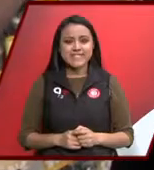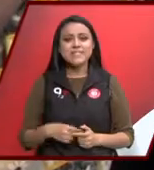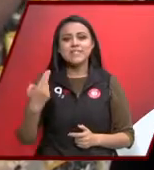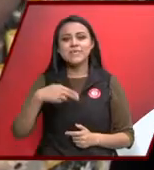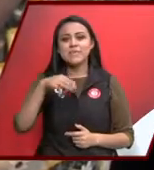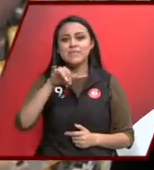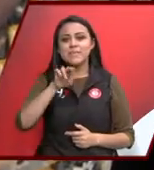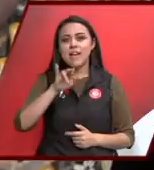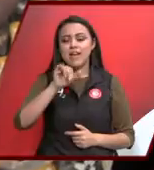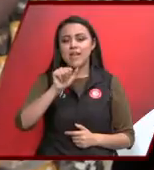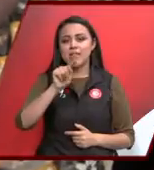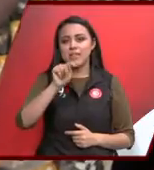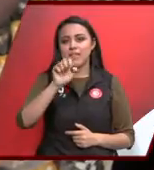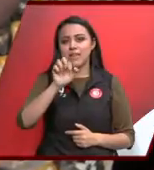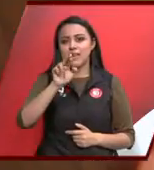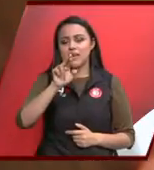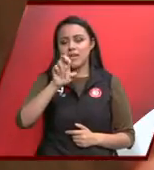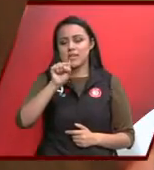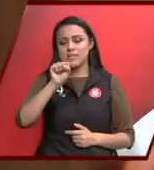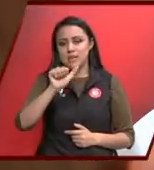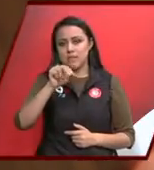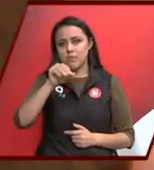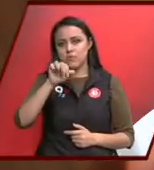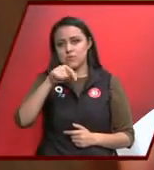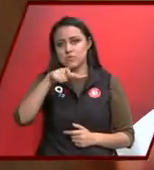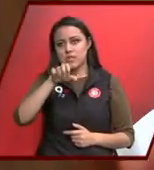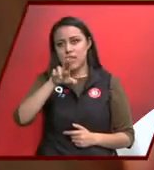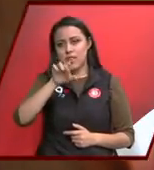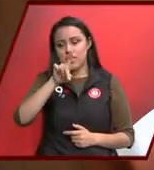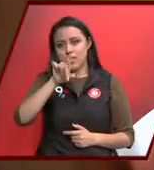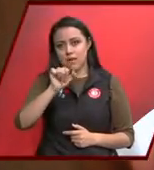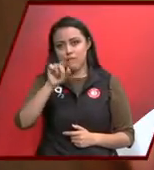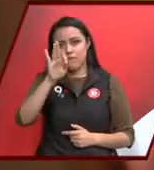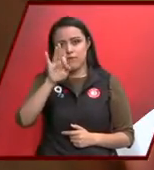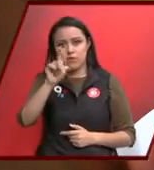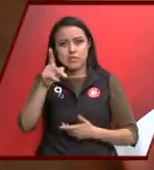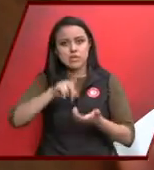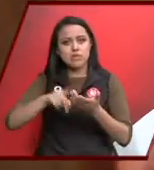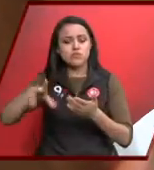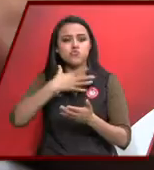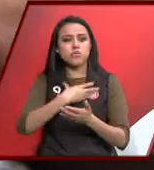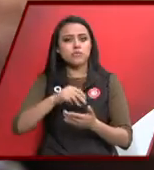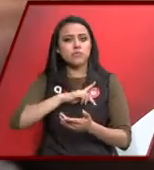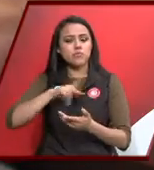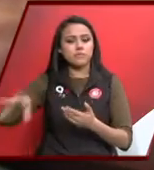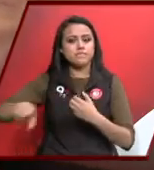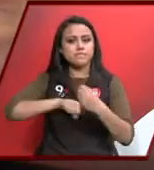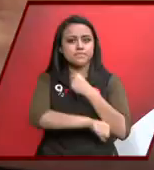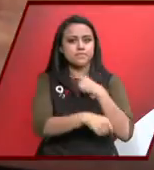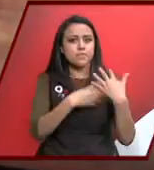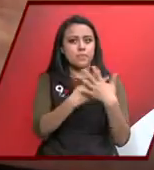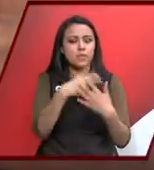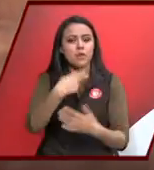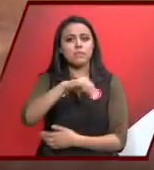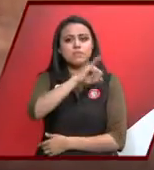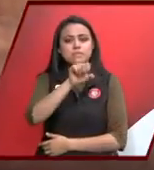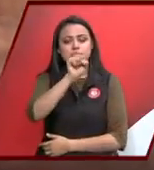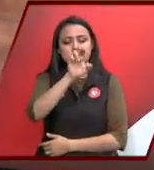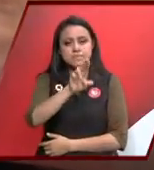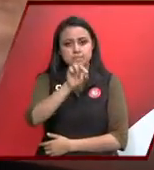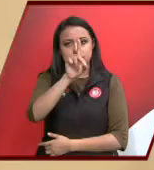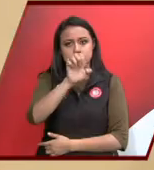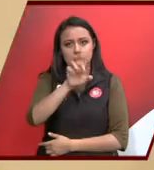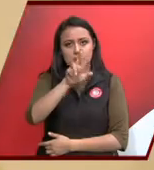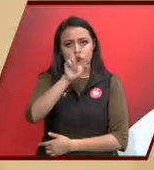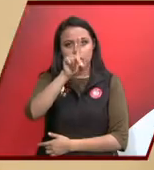María Teresa Mosqueda Flores ha vivido con la incertidumbre de tener a su hijo tras las rejas. Asegura, Josué Darío Franco